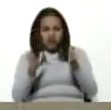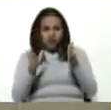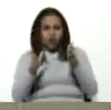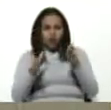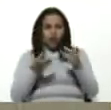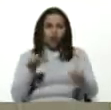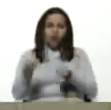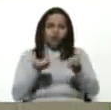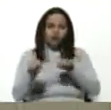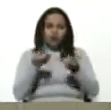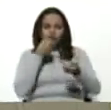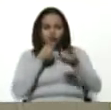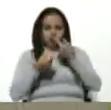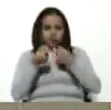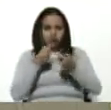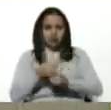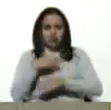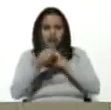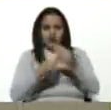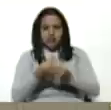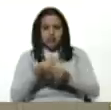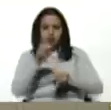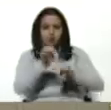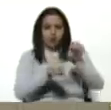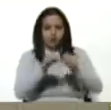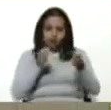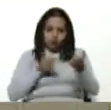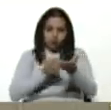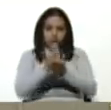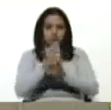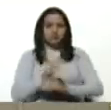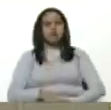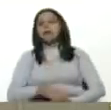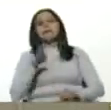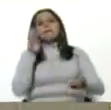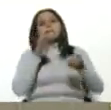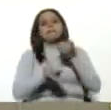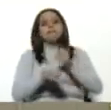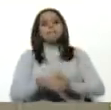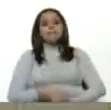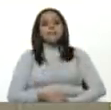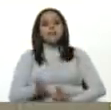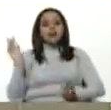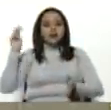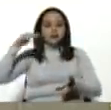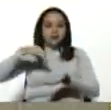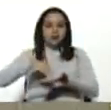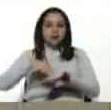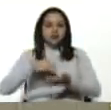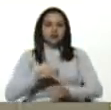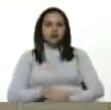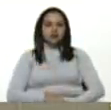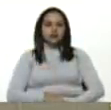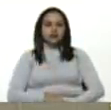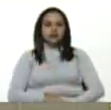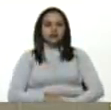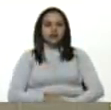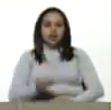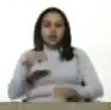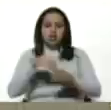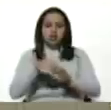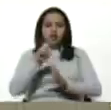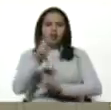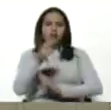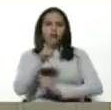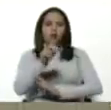de tratamiento y haciendo el seguimiento debido. Y el último caso del estado Miranda es del municipio Guaycaipuro,